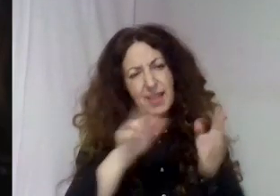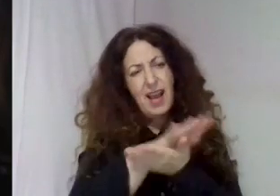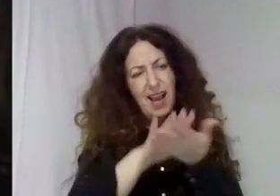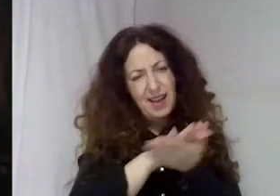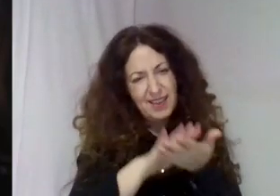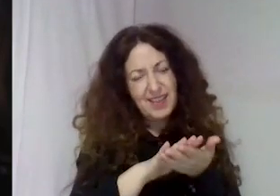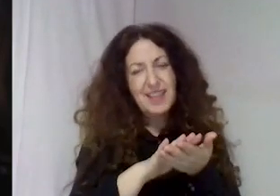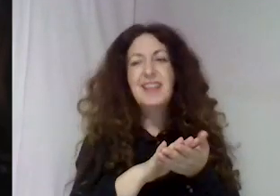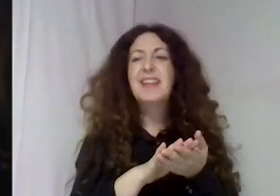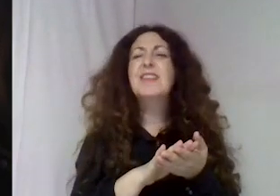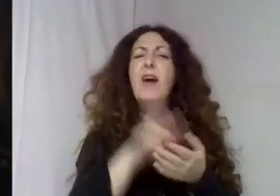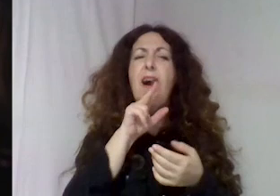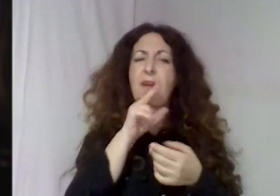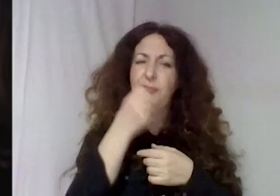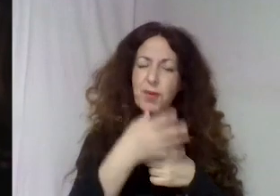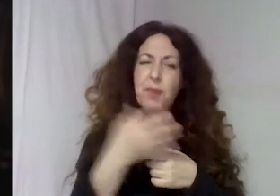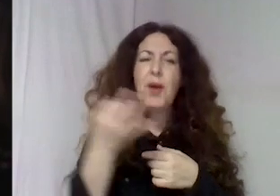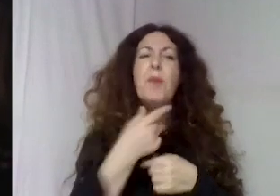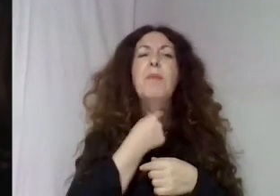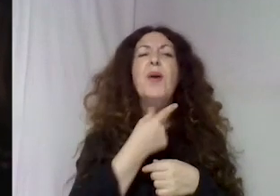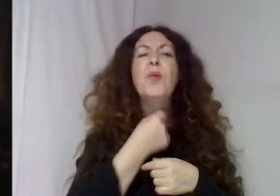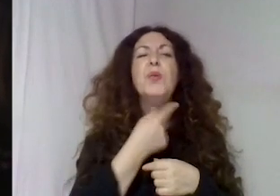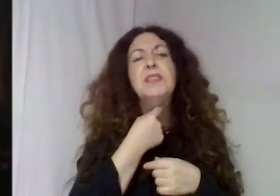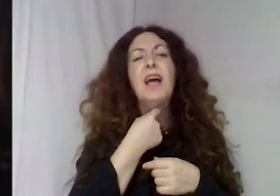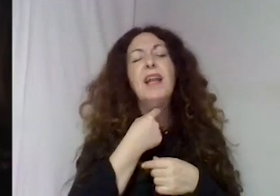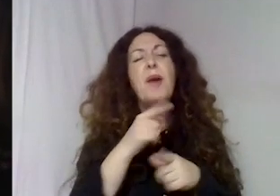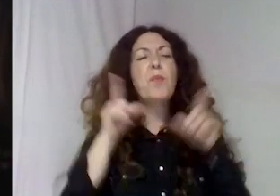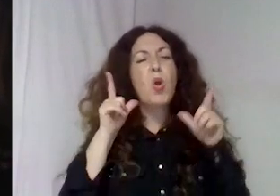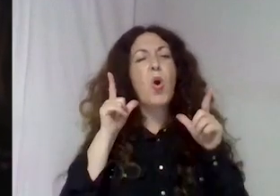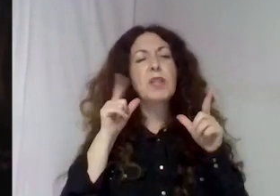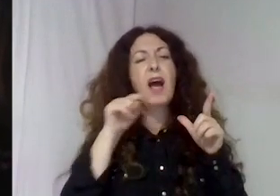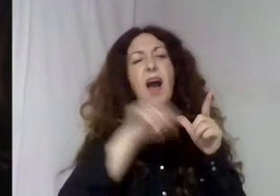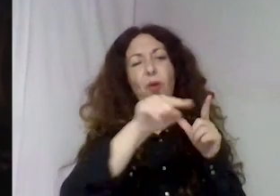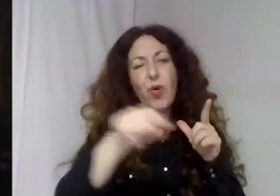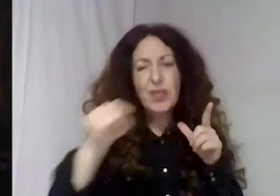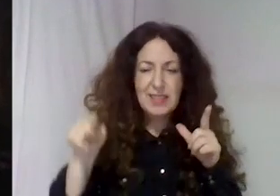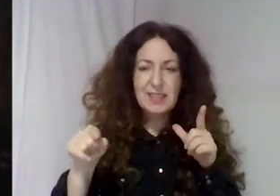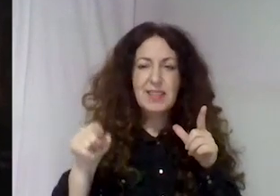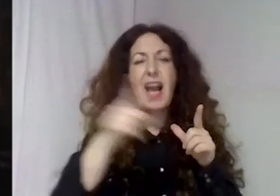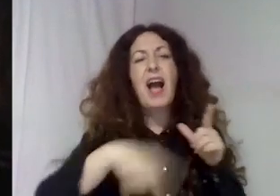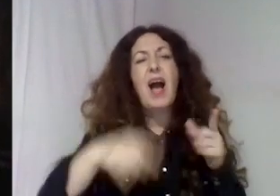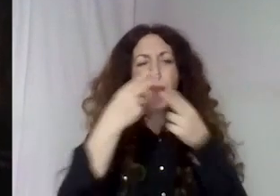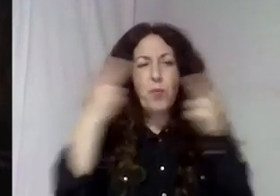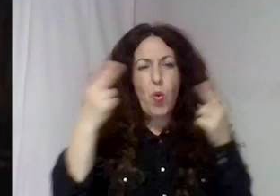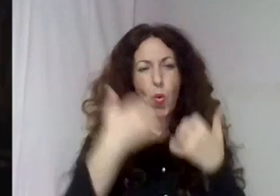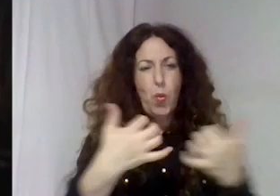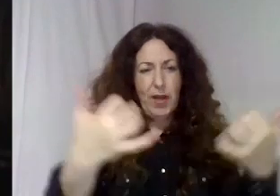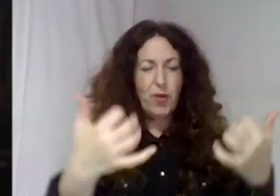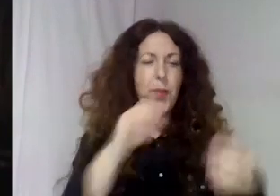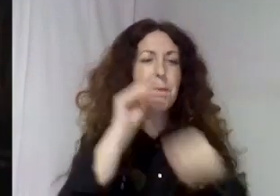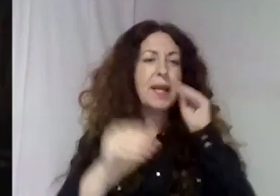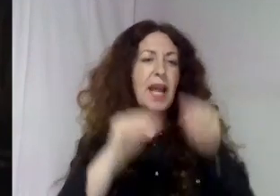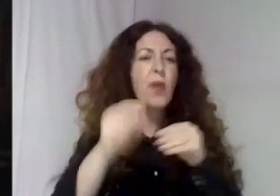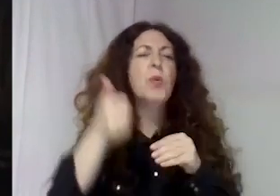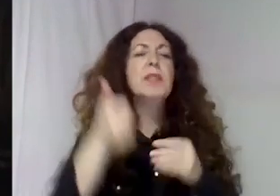realidad. Si Althusser hubiera sido un personaje sospechoso, imaginamos, por ejemplo, hoy un personaje